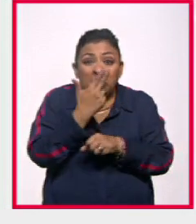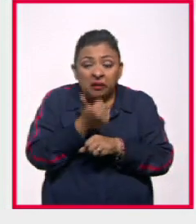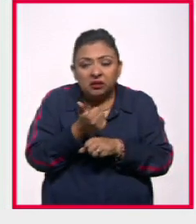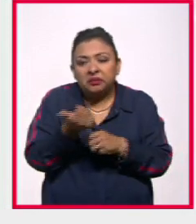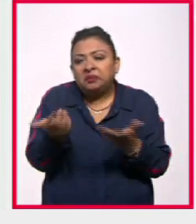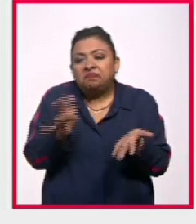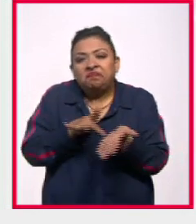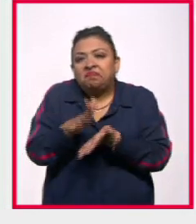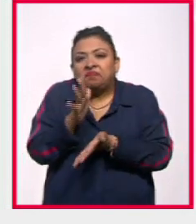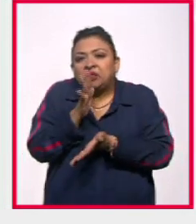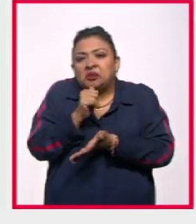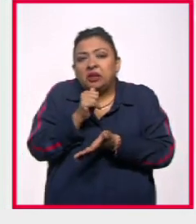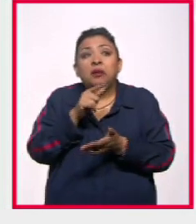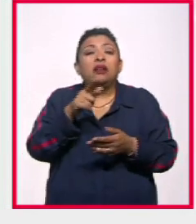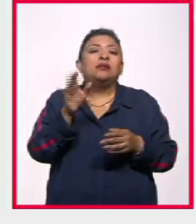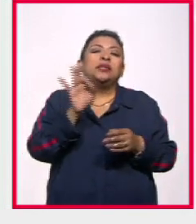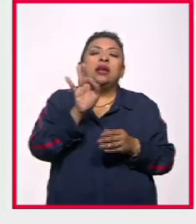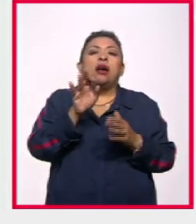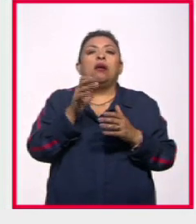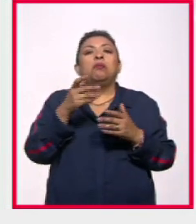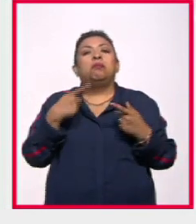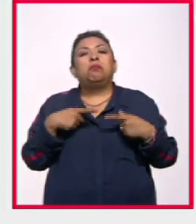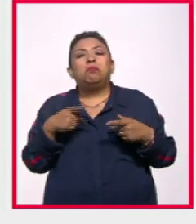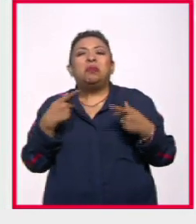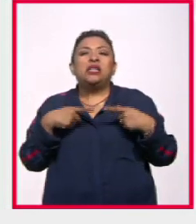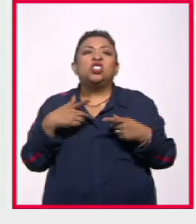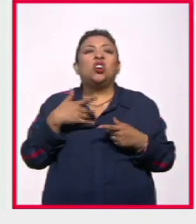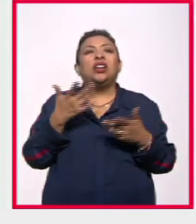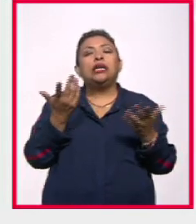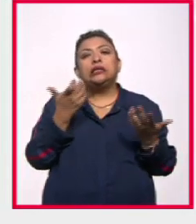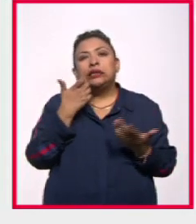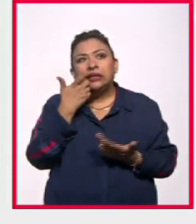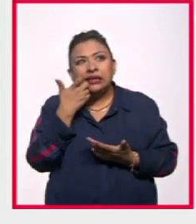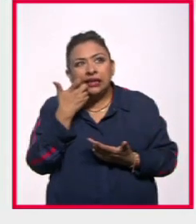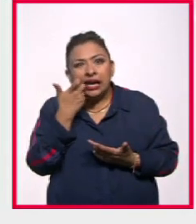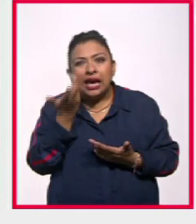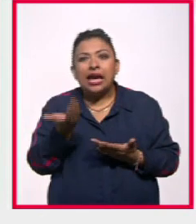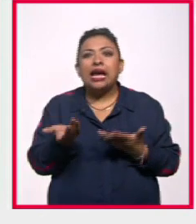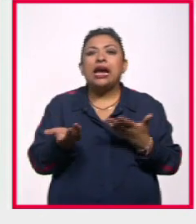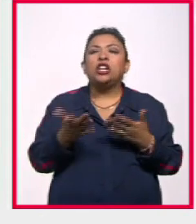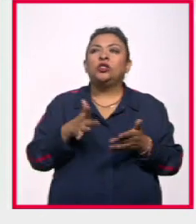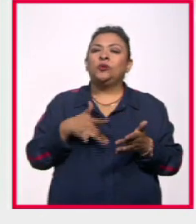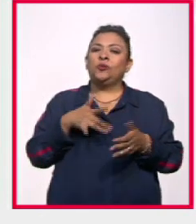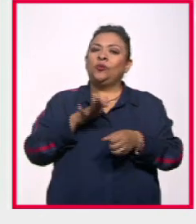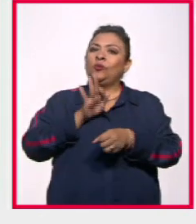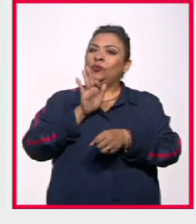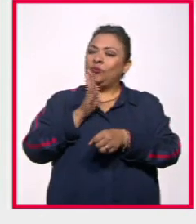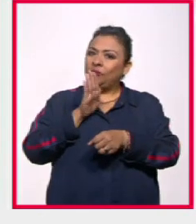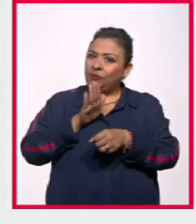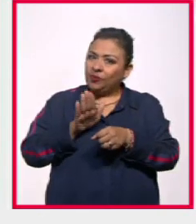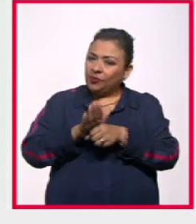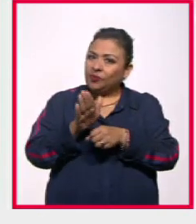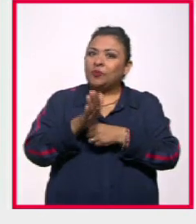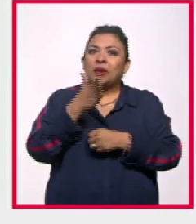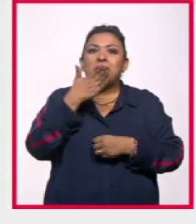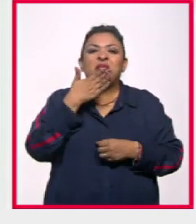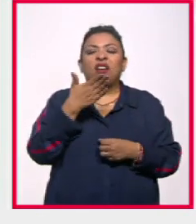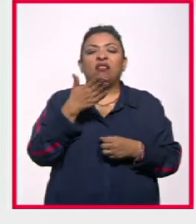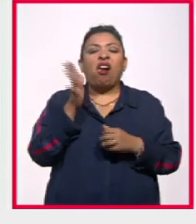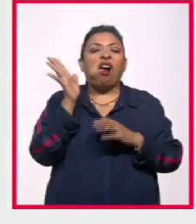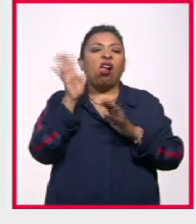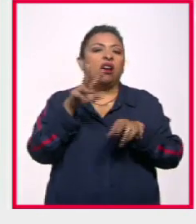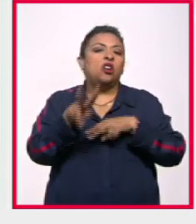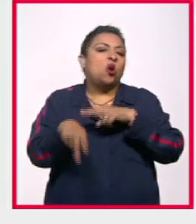decir, si el público no se siente pues de alguna manera satisfecho con el resultado de la película, pues simplemente no iría,